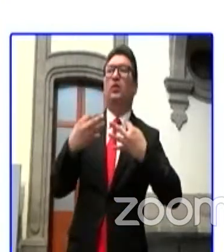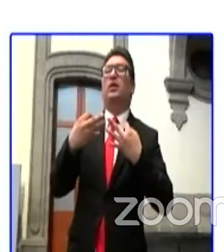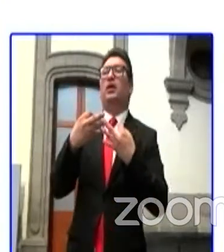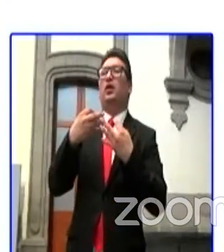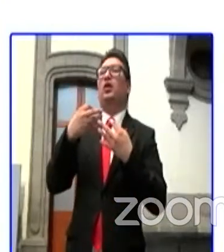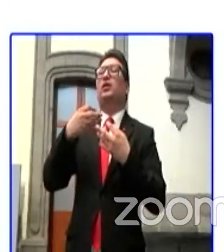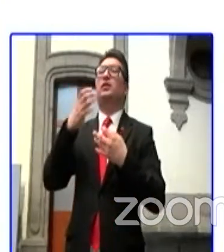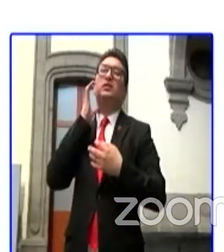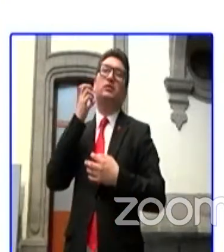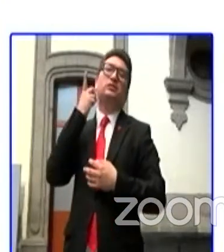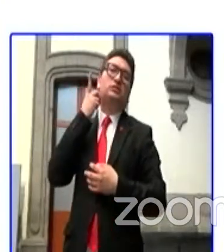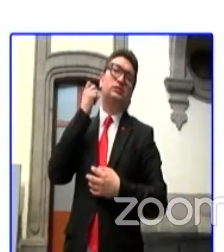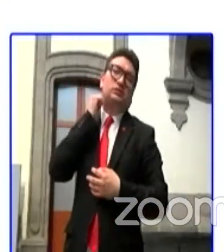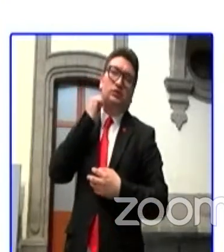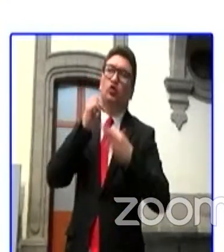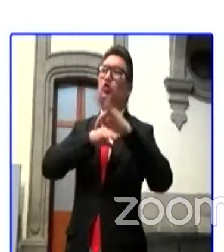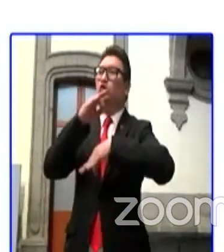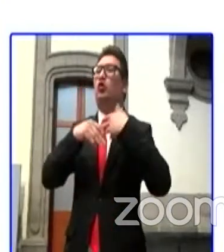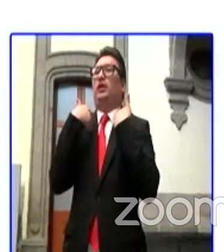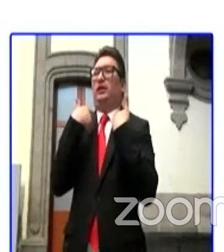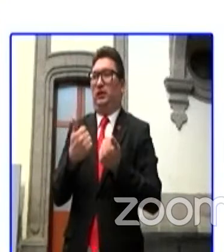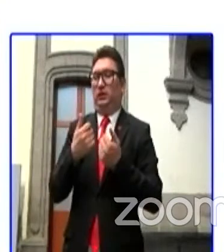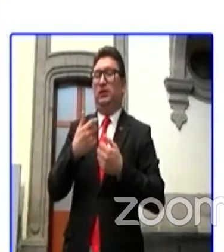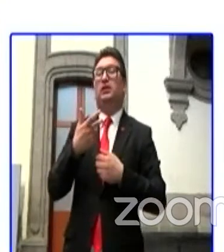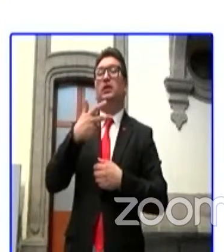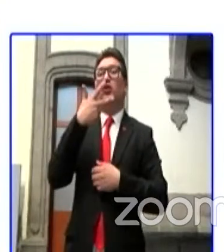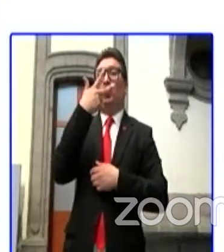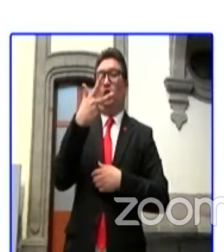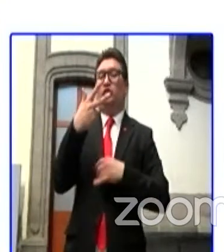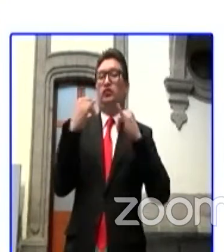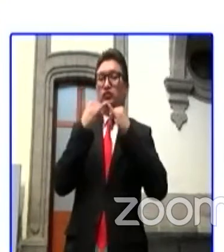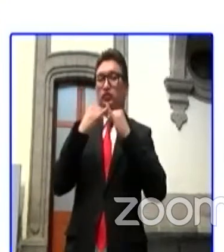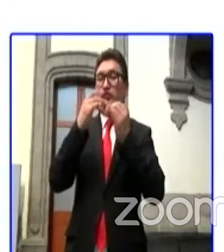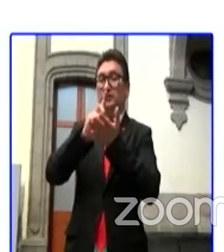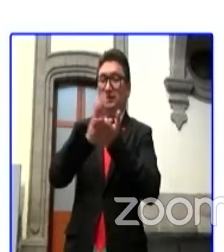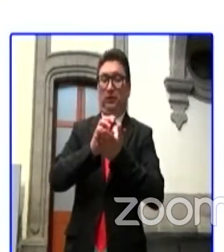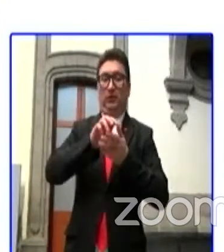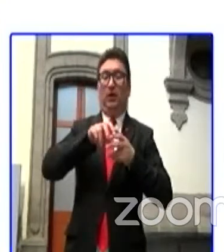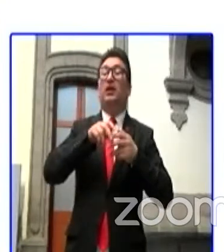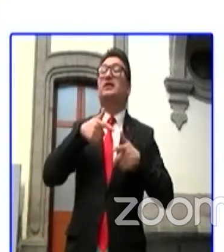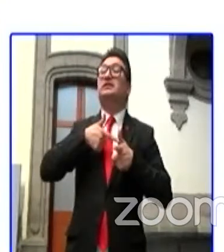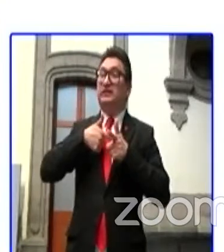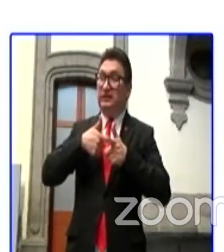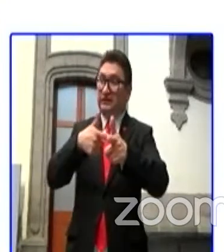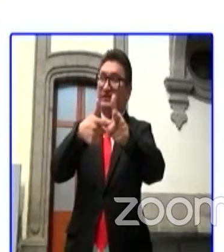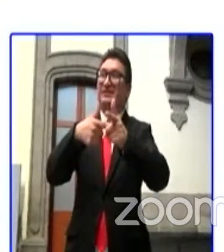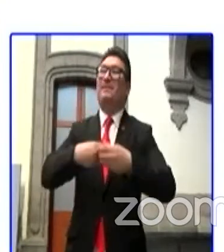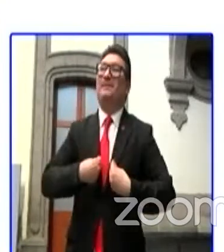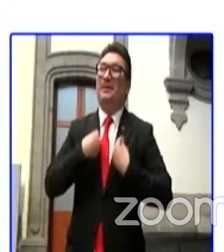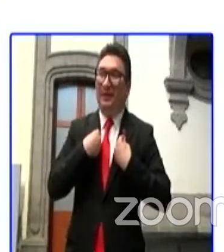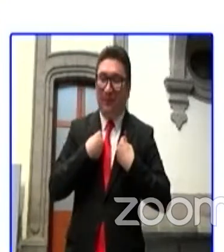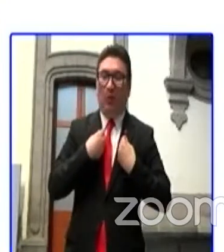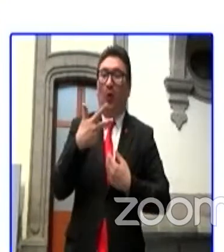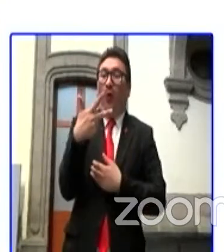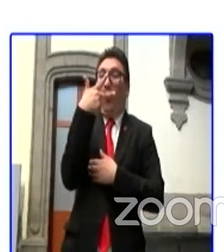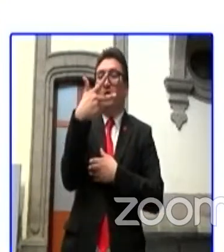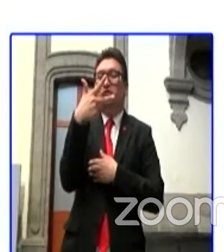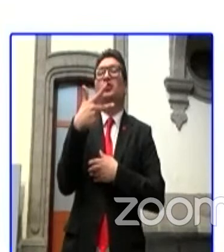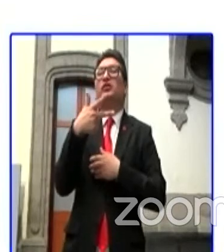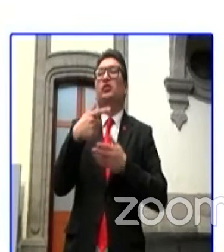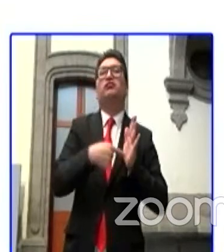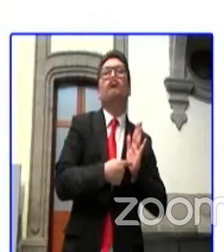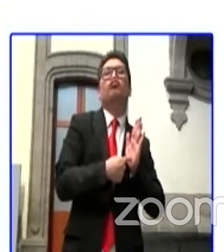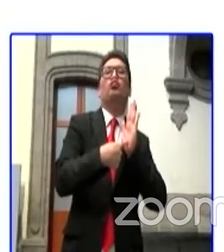hoy los 8 institutos que estamos precisamente hoy vivos, ¿no? Ese, el mandar ese